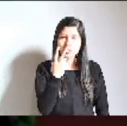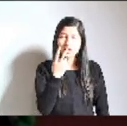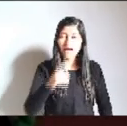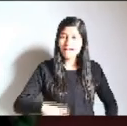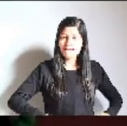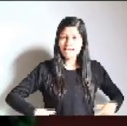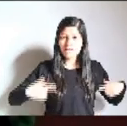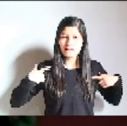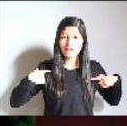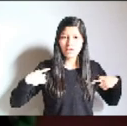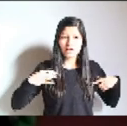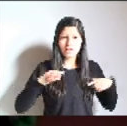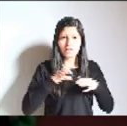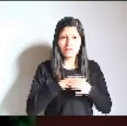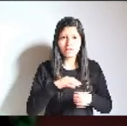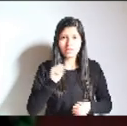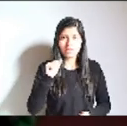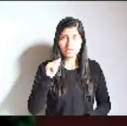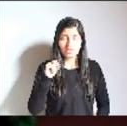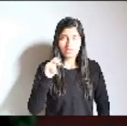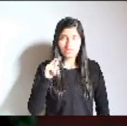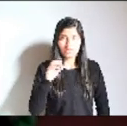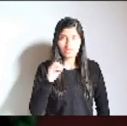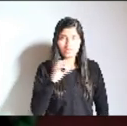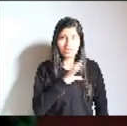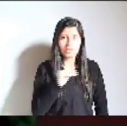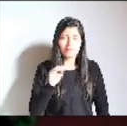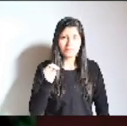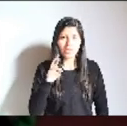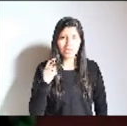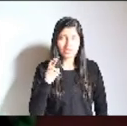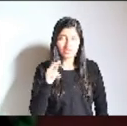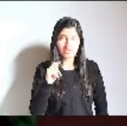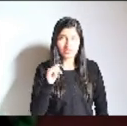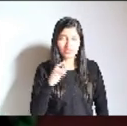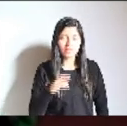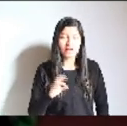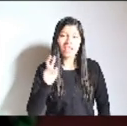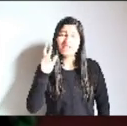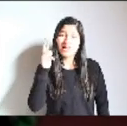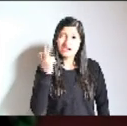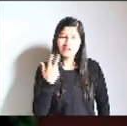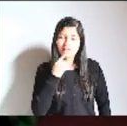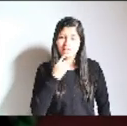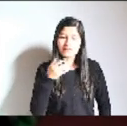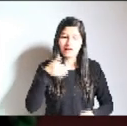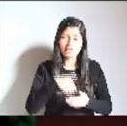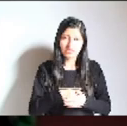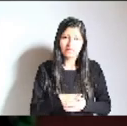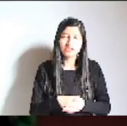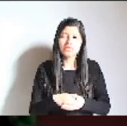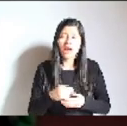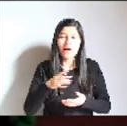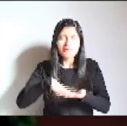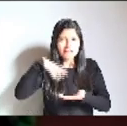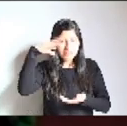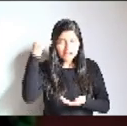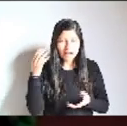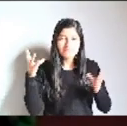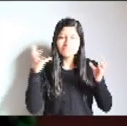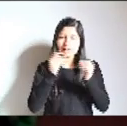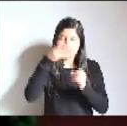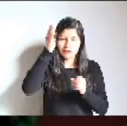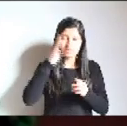de los santos y mártires misioneros. Tercero, formarse en la catequesis, espiritualidad y